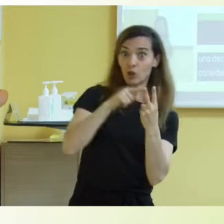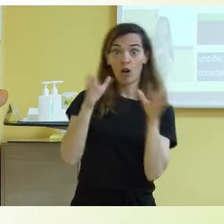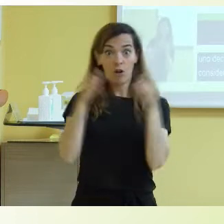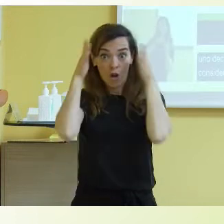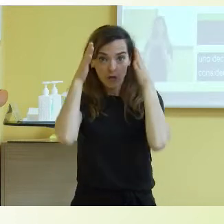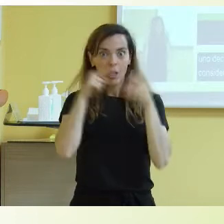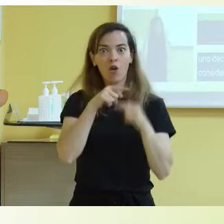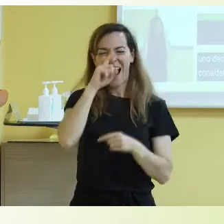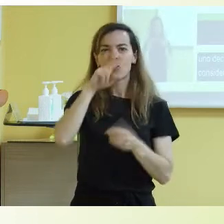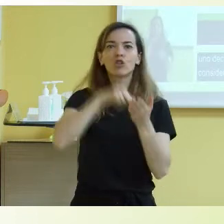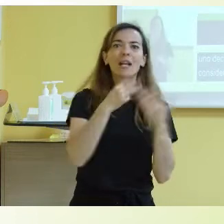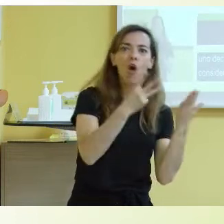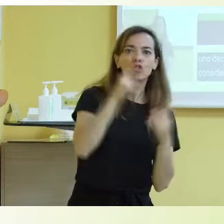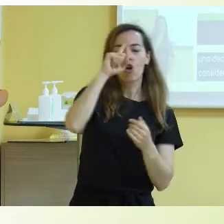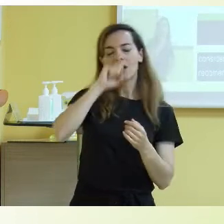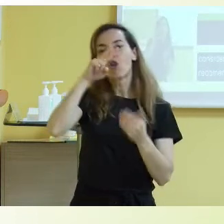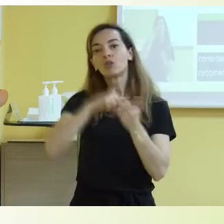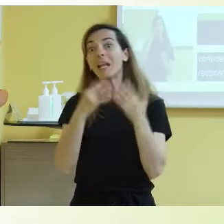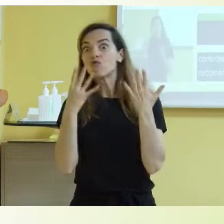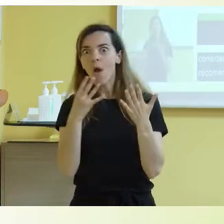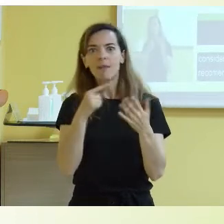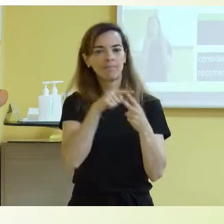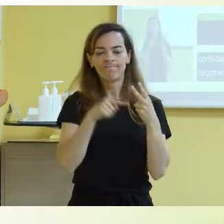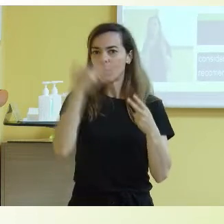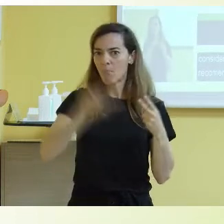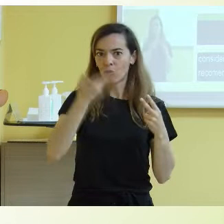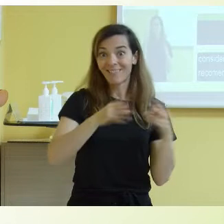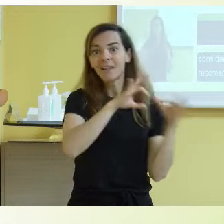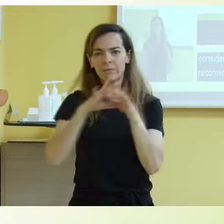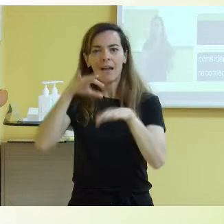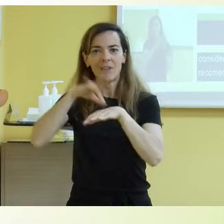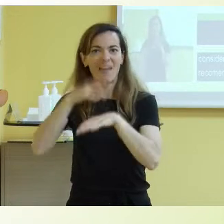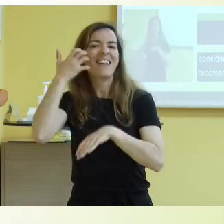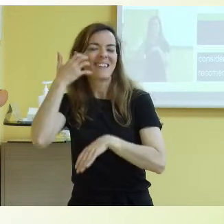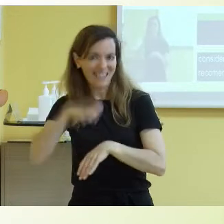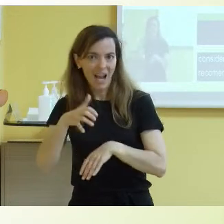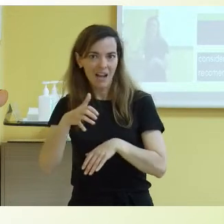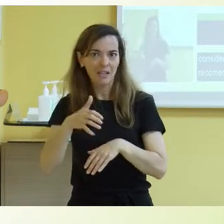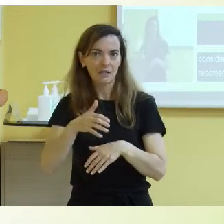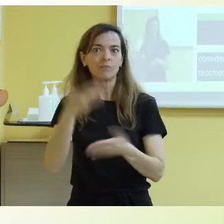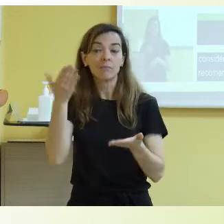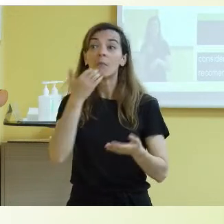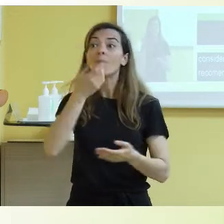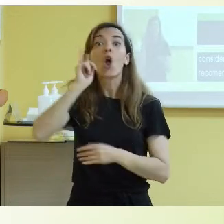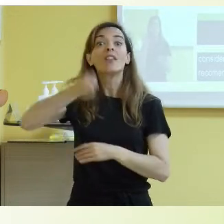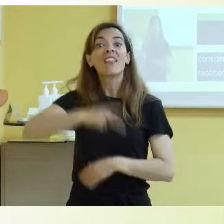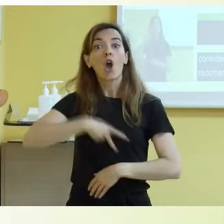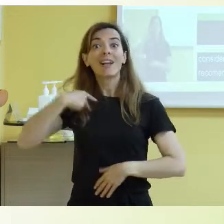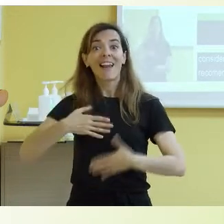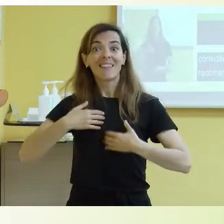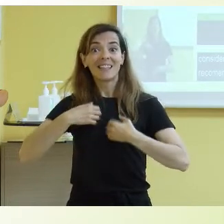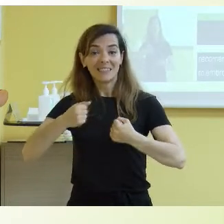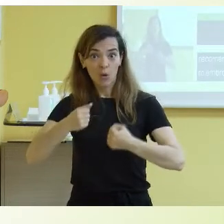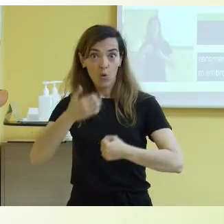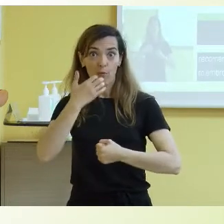y 2009 que ha supuesto todo el devenir de las enfermedades raras y que una dirección general, como la Dirección General de Salud, la llaman Dirección General del Santé,